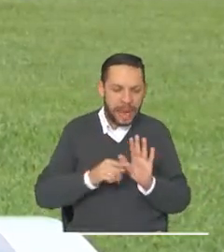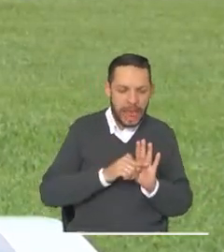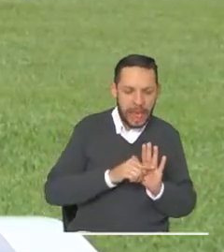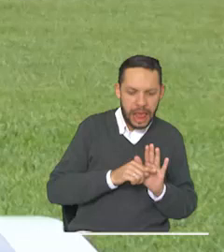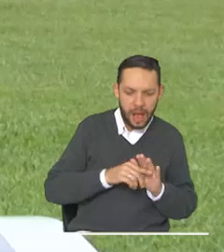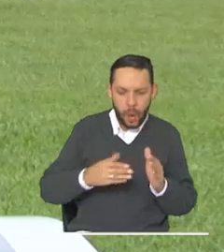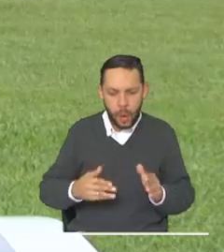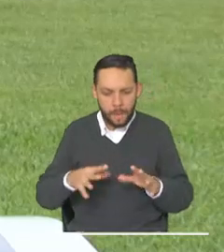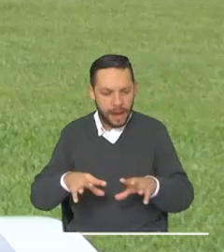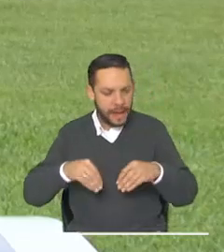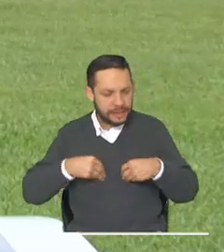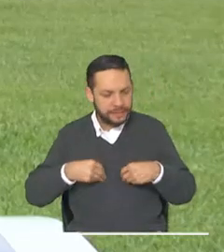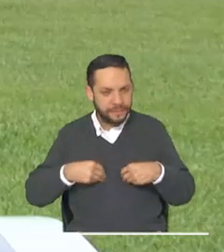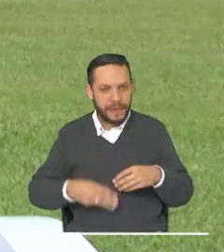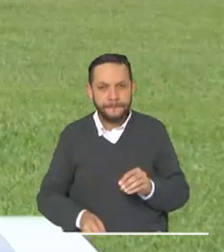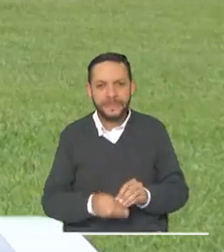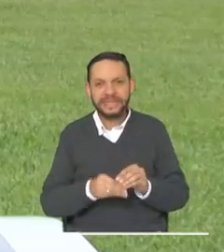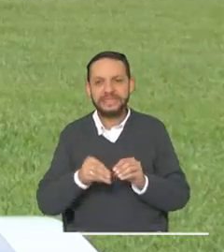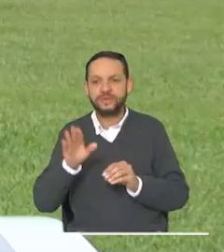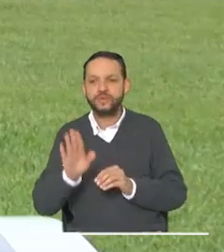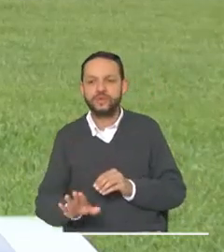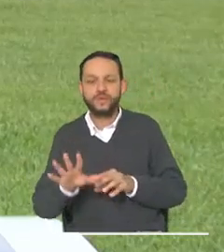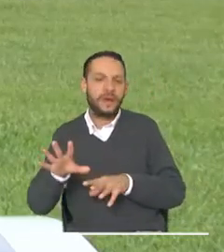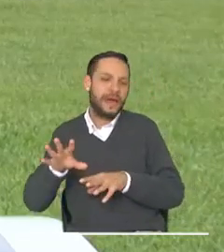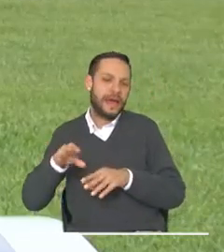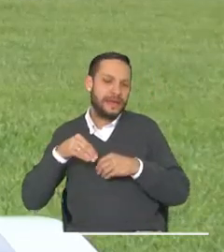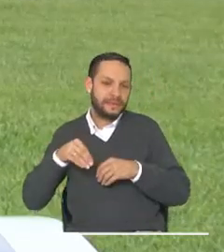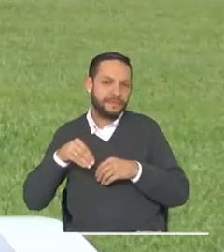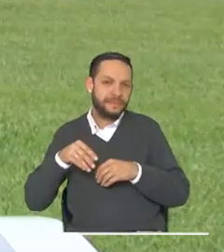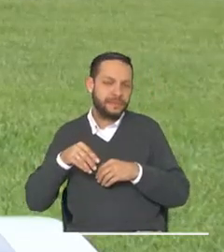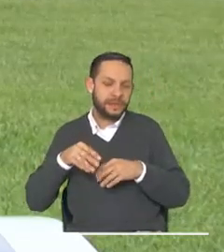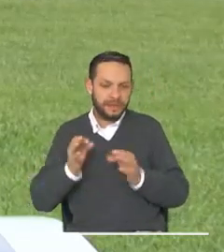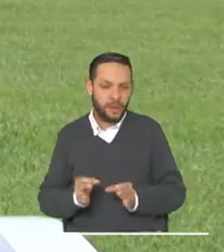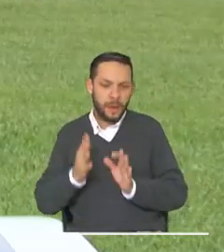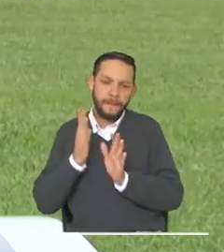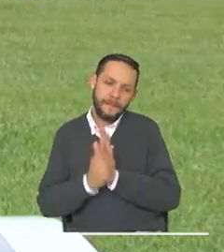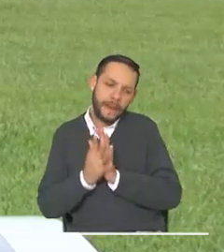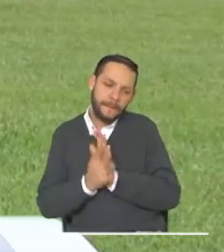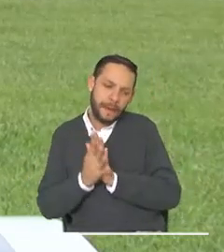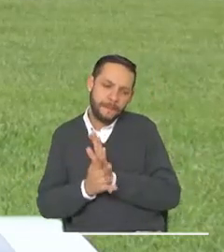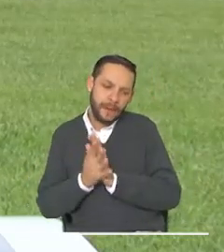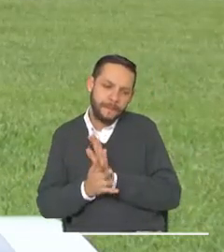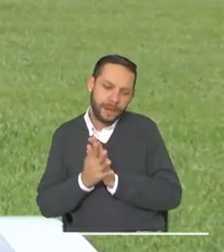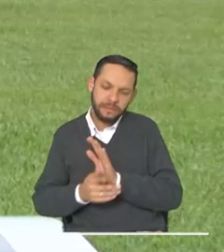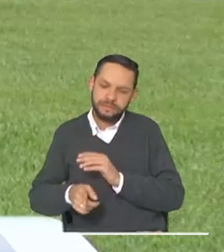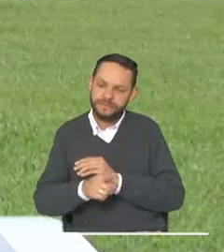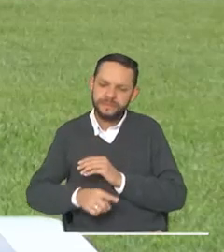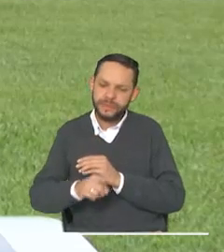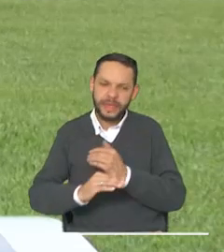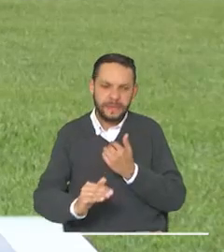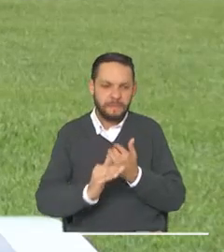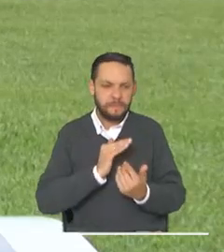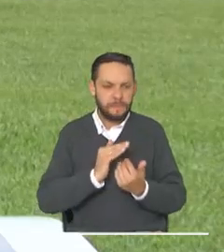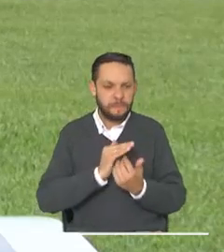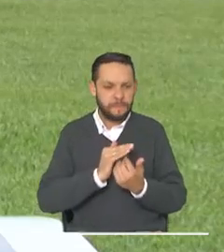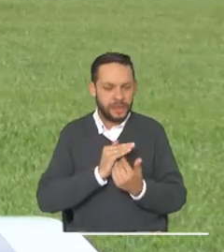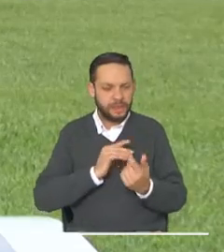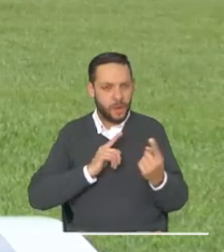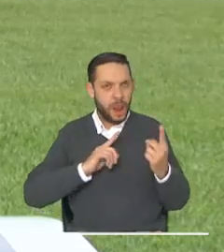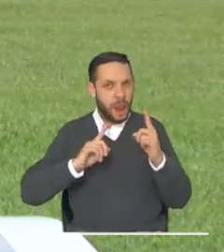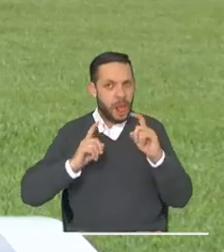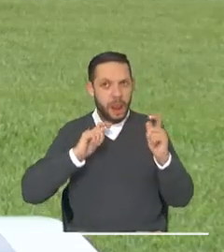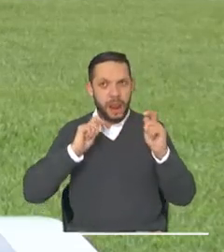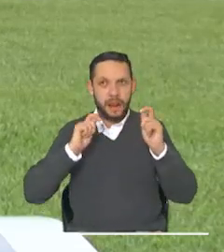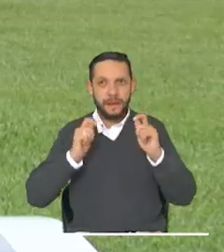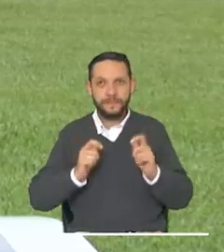a reconocer Esa condición como lo diría Jean pausar usted esa condición que nos invita a existir de una